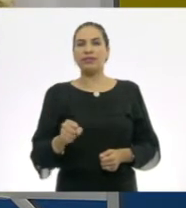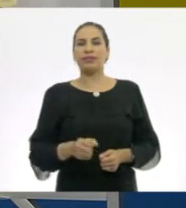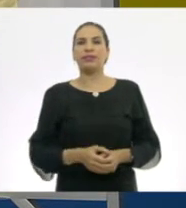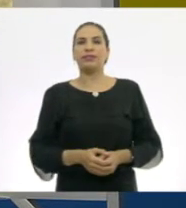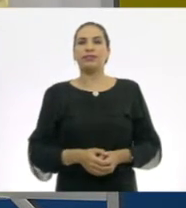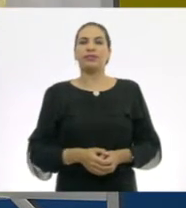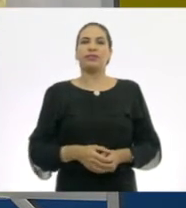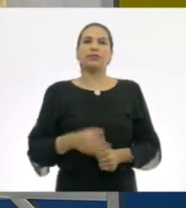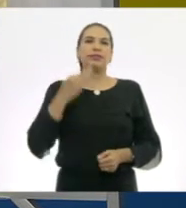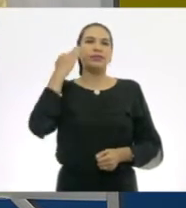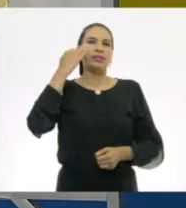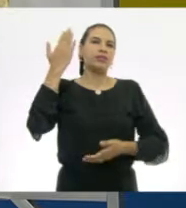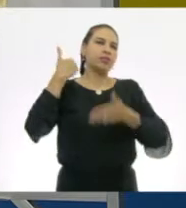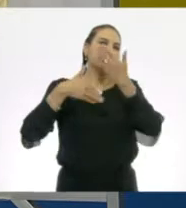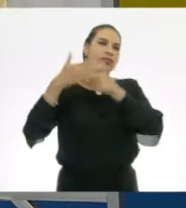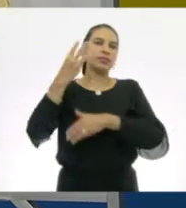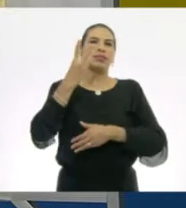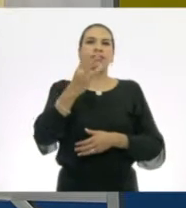hace